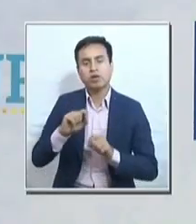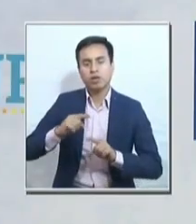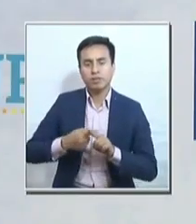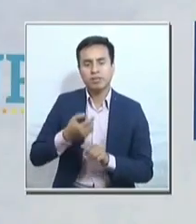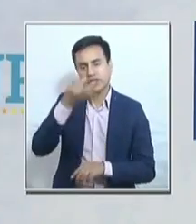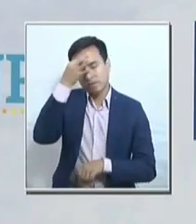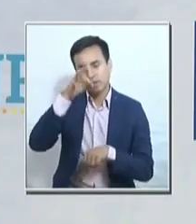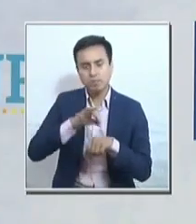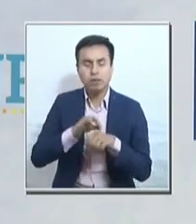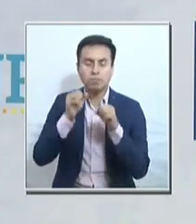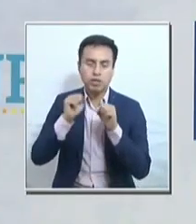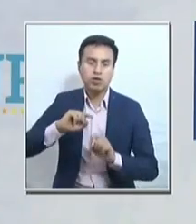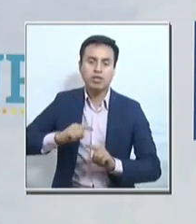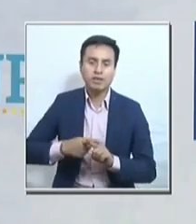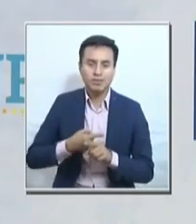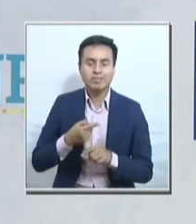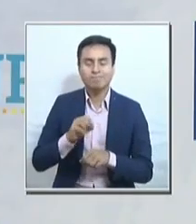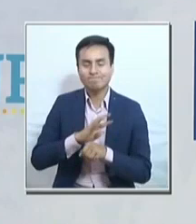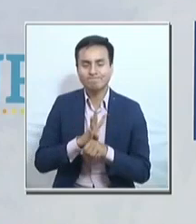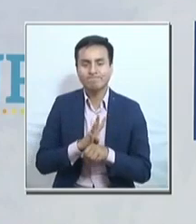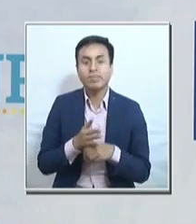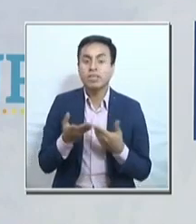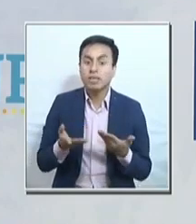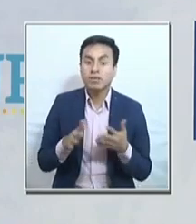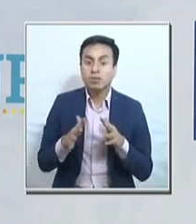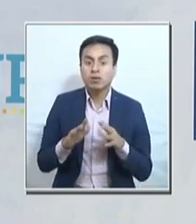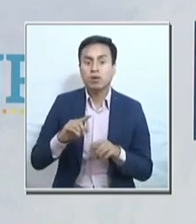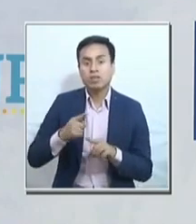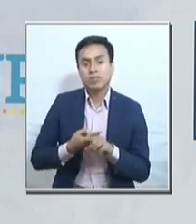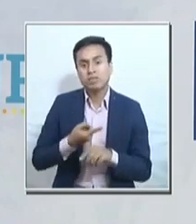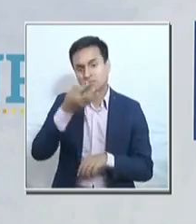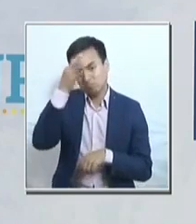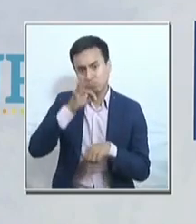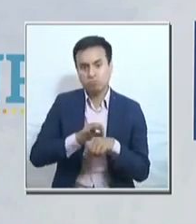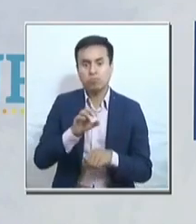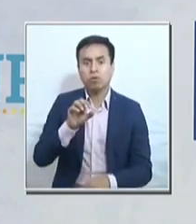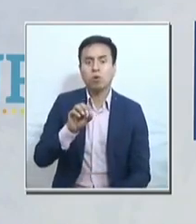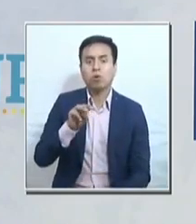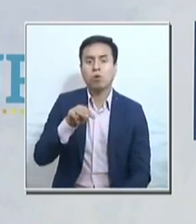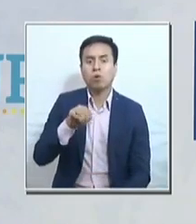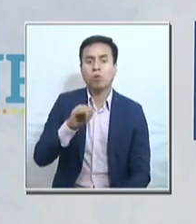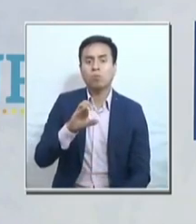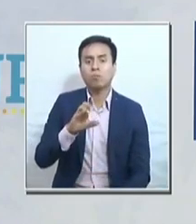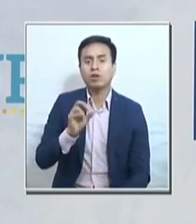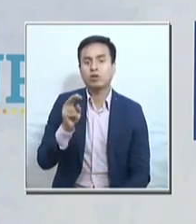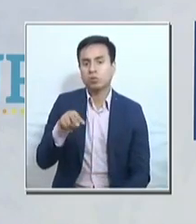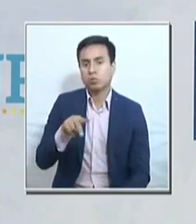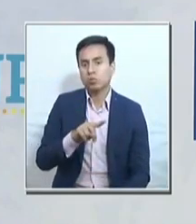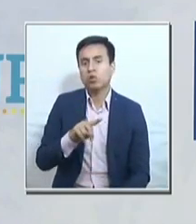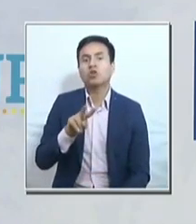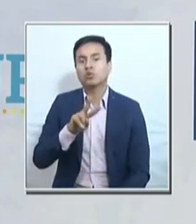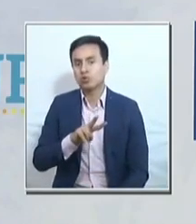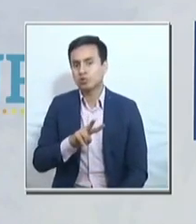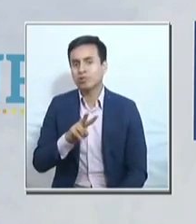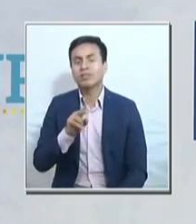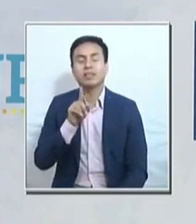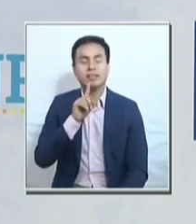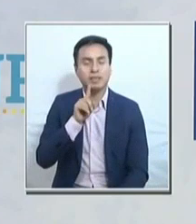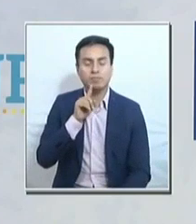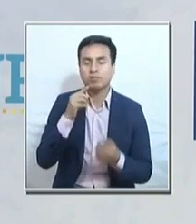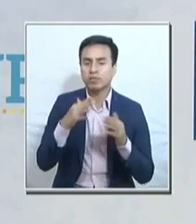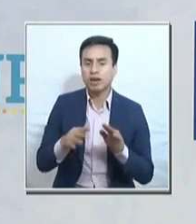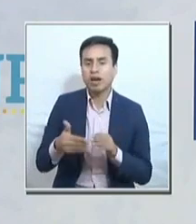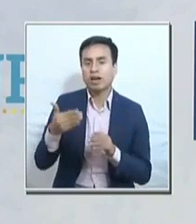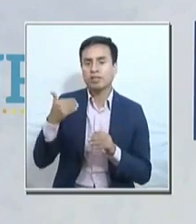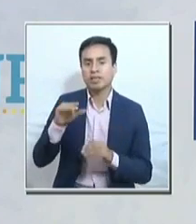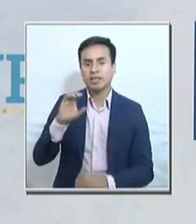reinfectar. Y por tanto, lo más probable es que tengamos reinfecciones por Omicron 1, o sea, Omicron 2, habiendo tenido